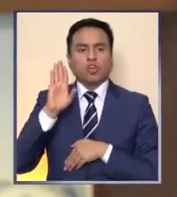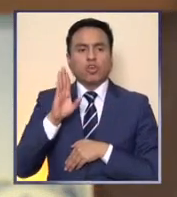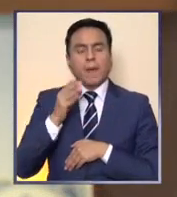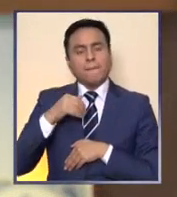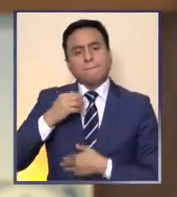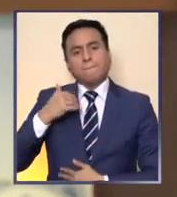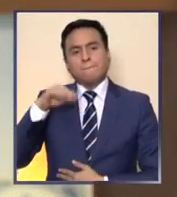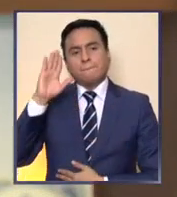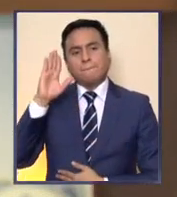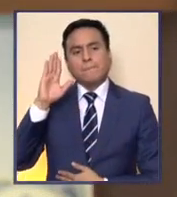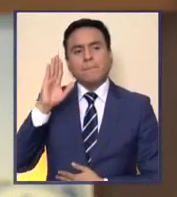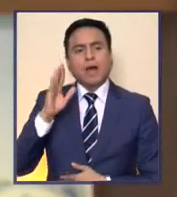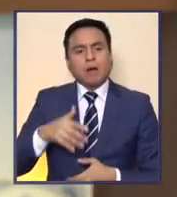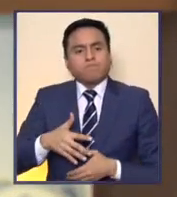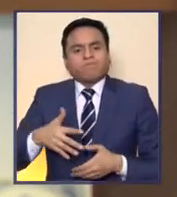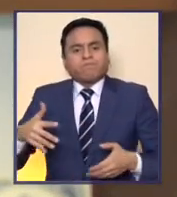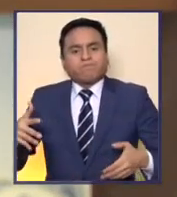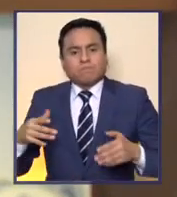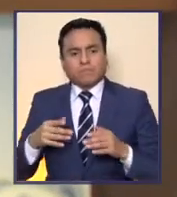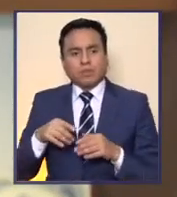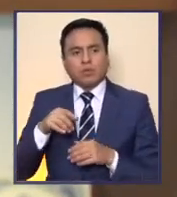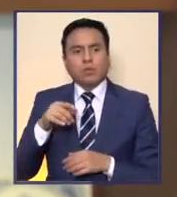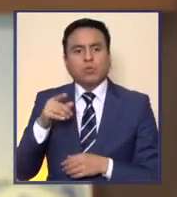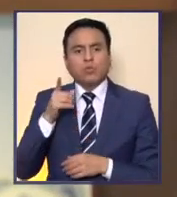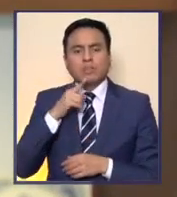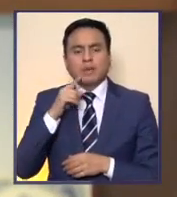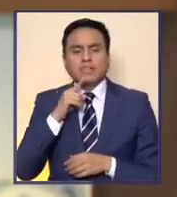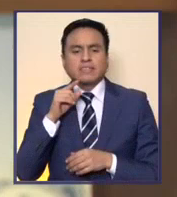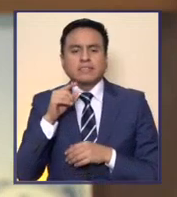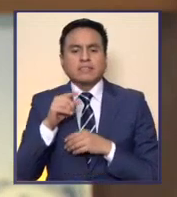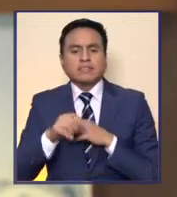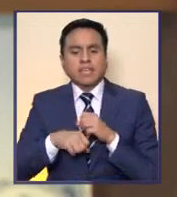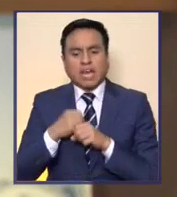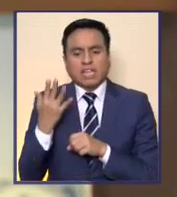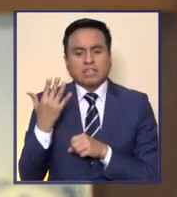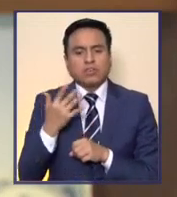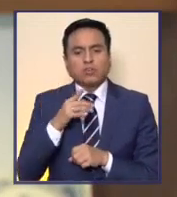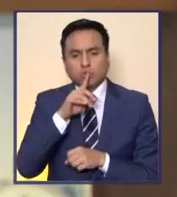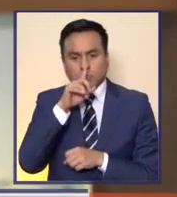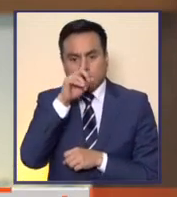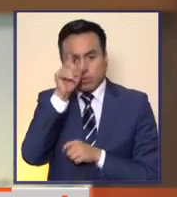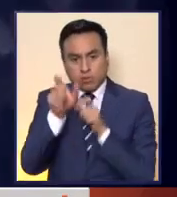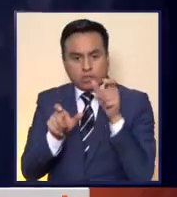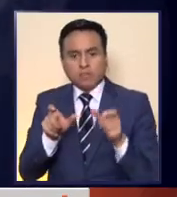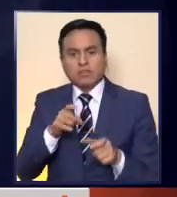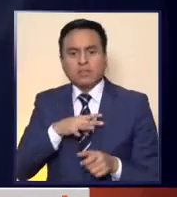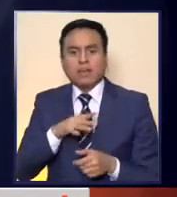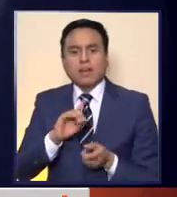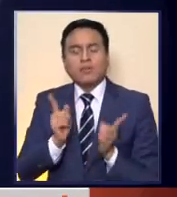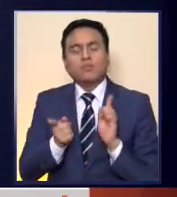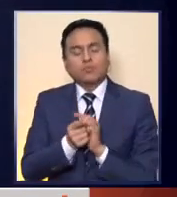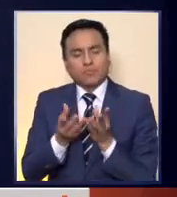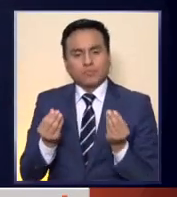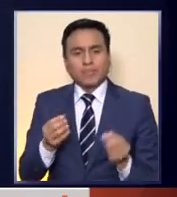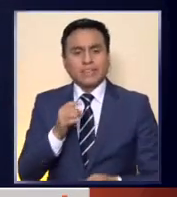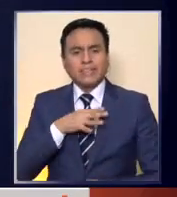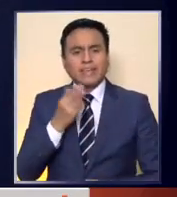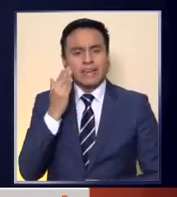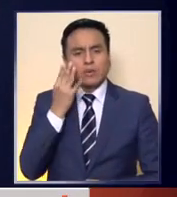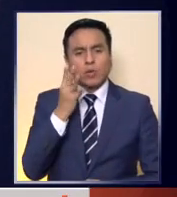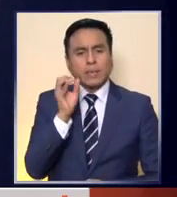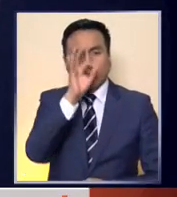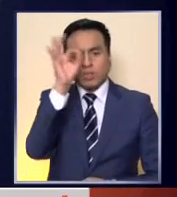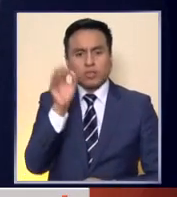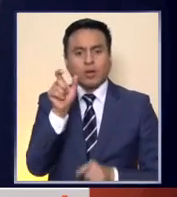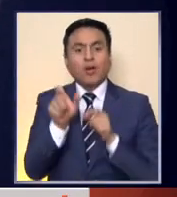en los niveles de obesidad ocurre en las últimas décadas porque las costumbres de la población han cambiado muchísimo. En Chile casi el 40%